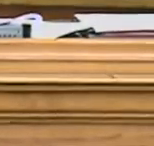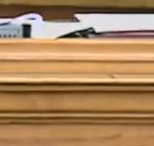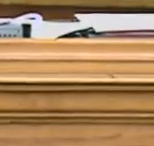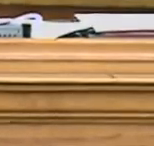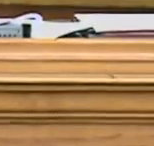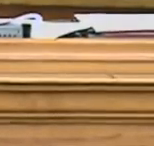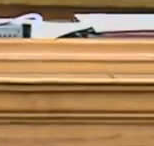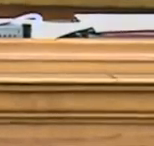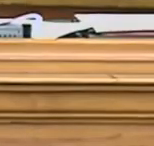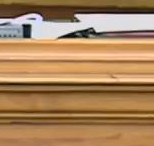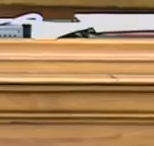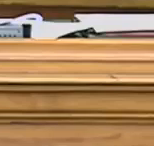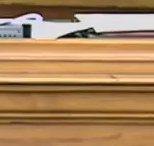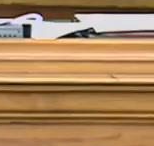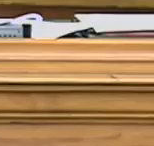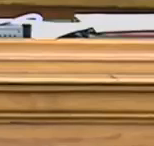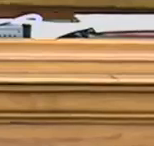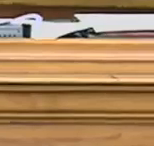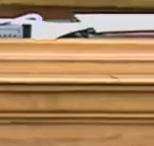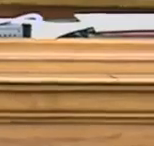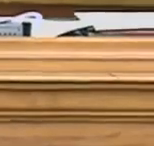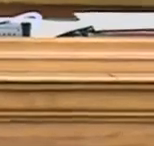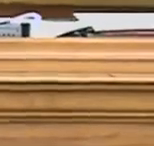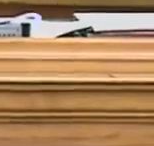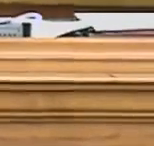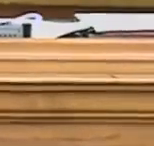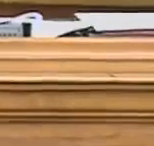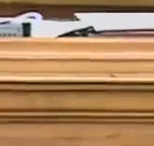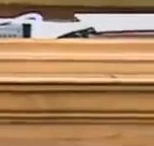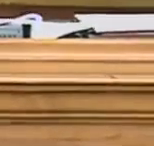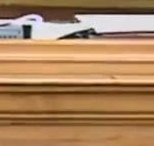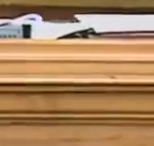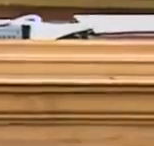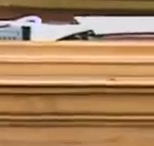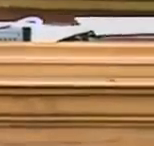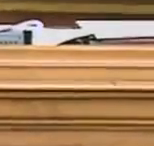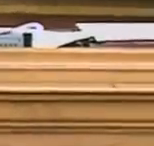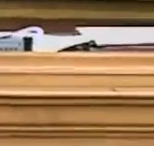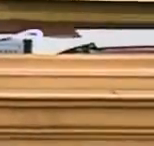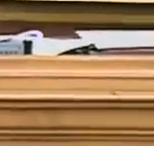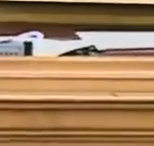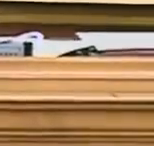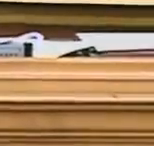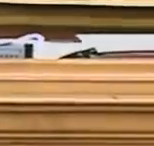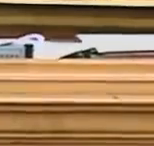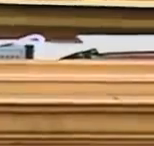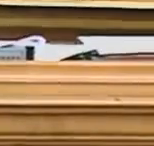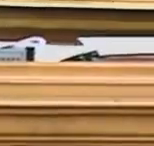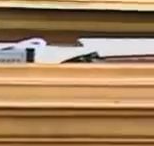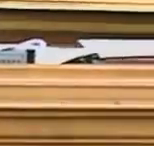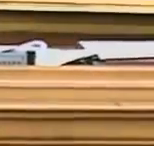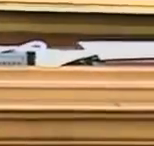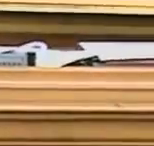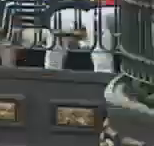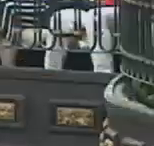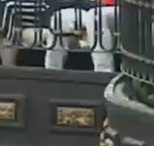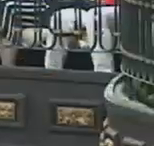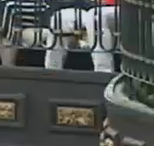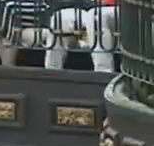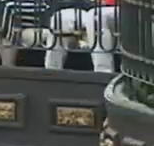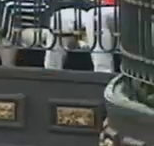querramos expresar nuestra profunda emoción, aplaudamos de la manera que nos han enseñado las personas